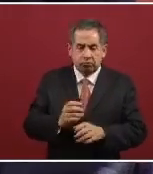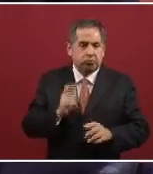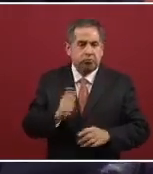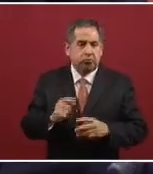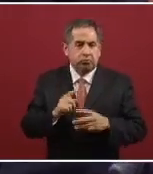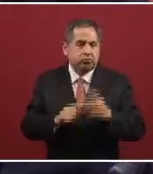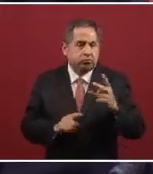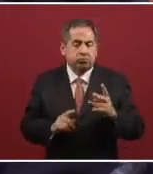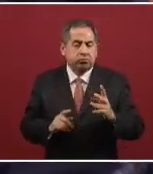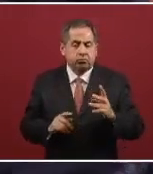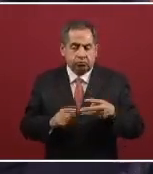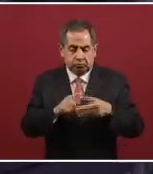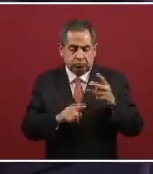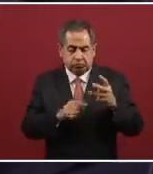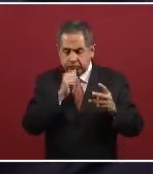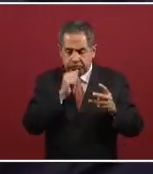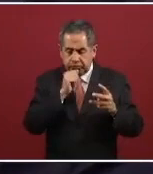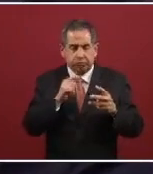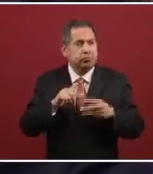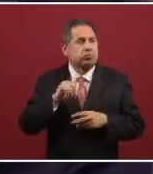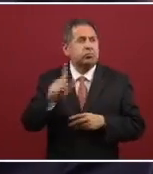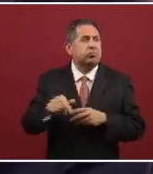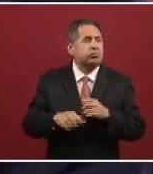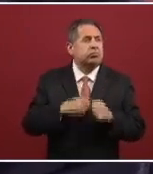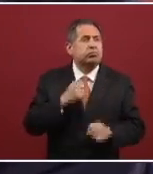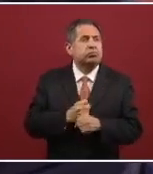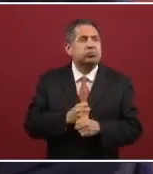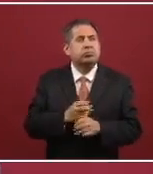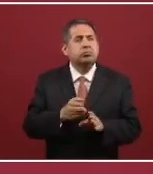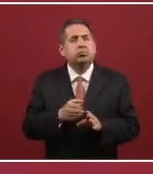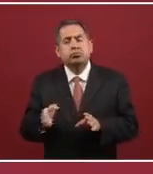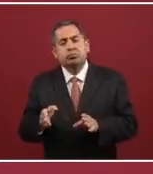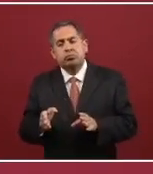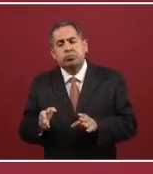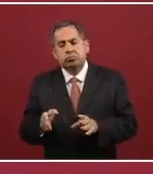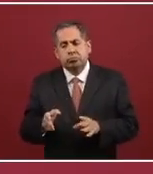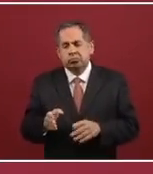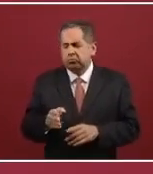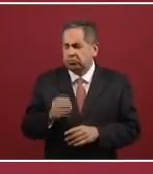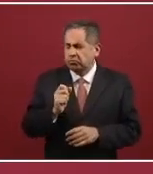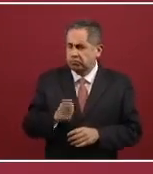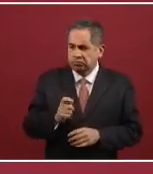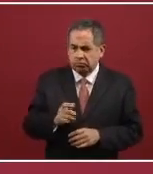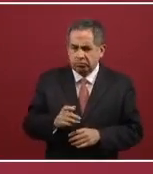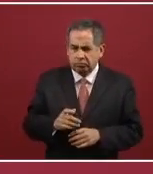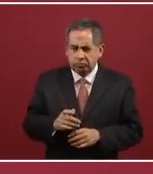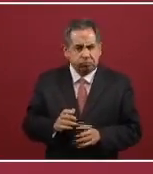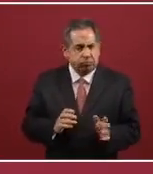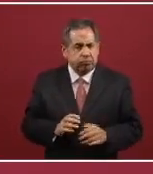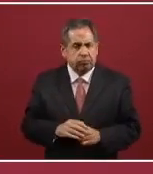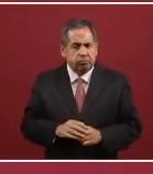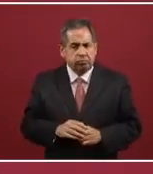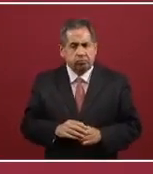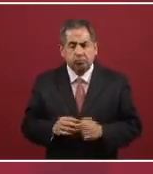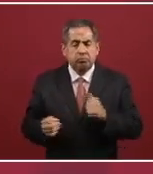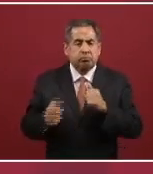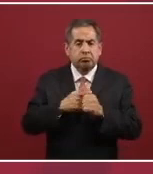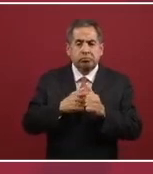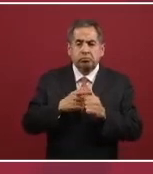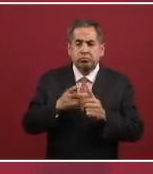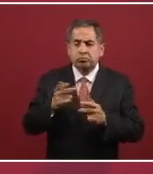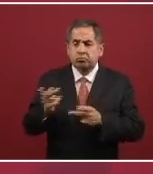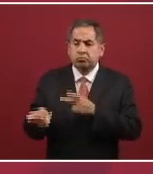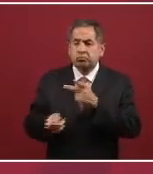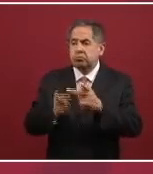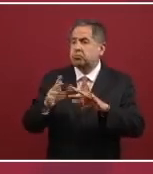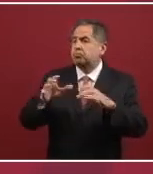decir, hasta después de la consulta para la